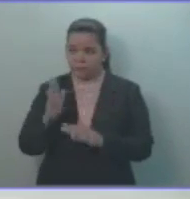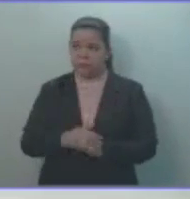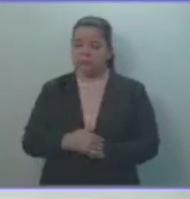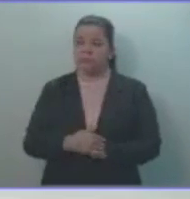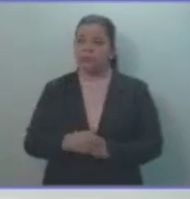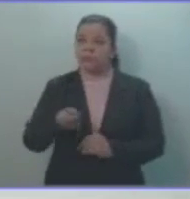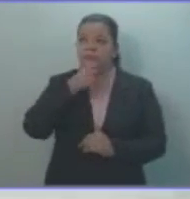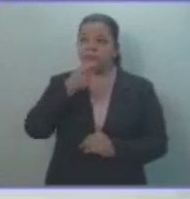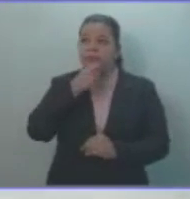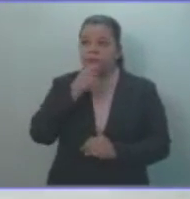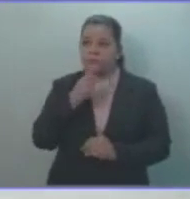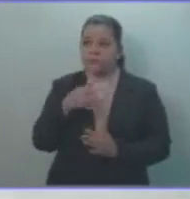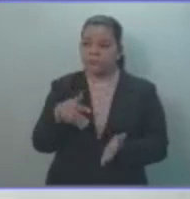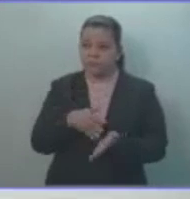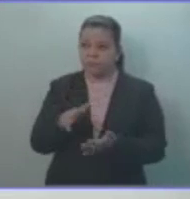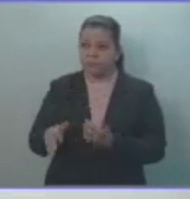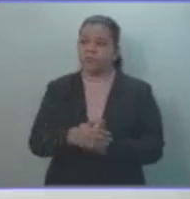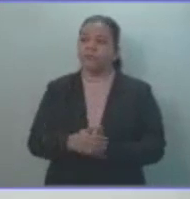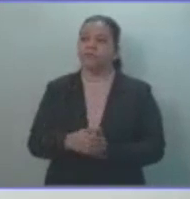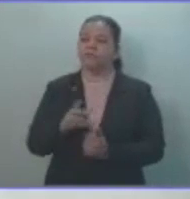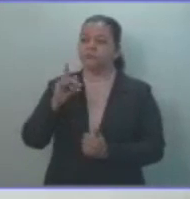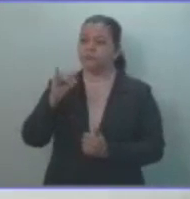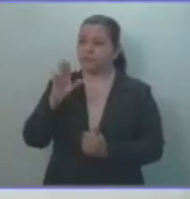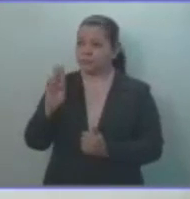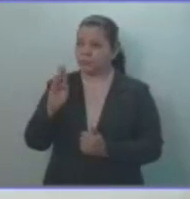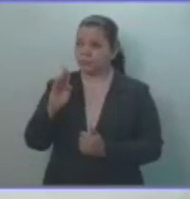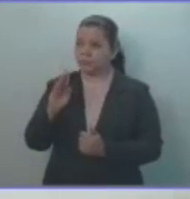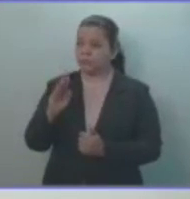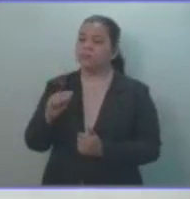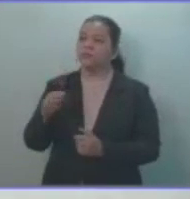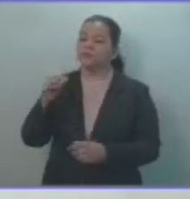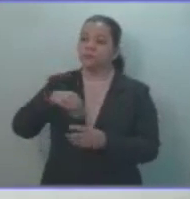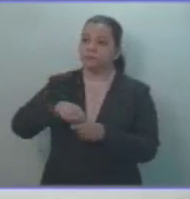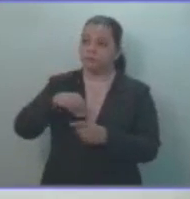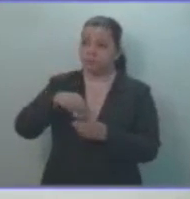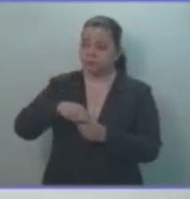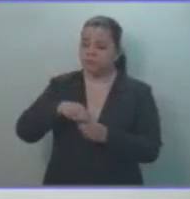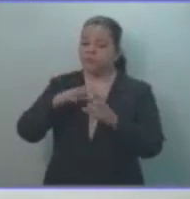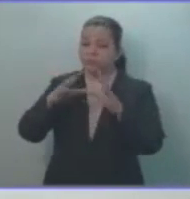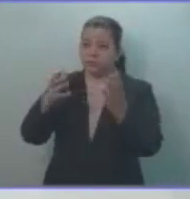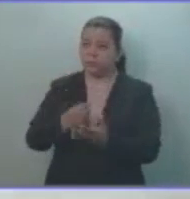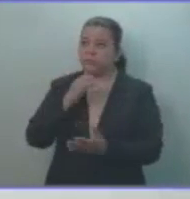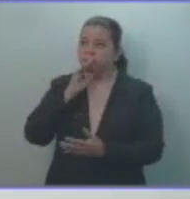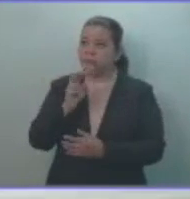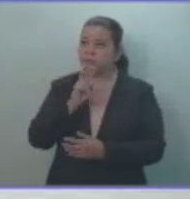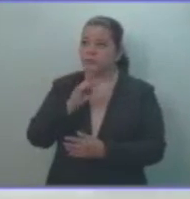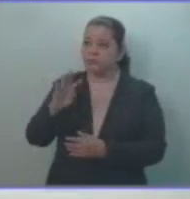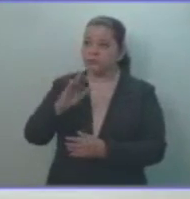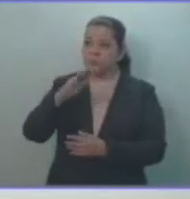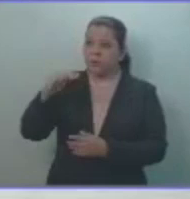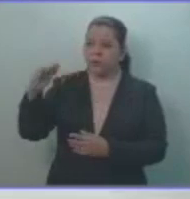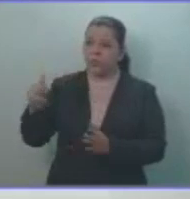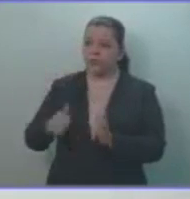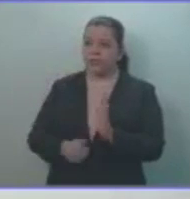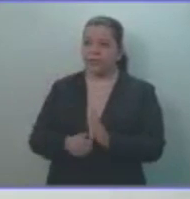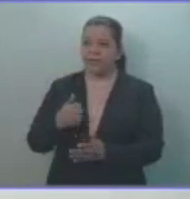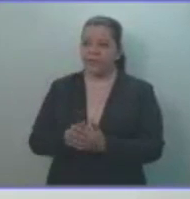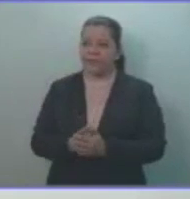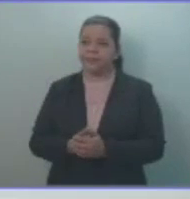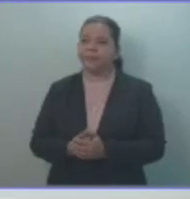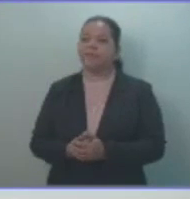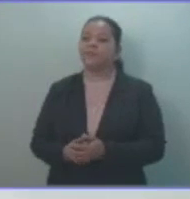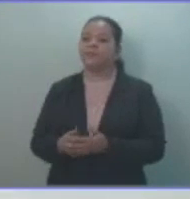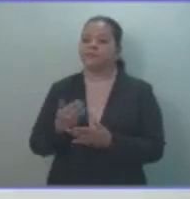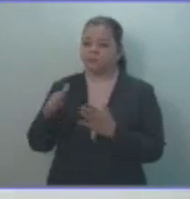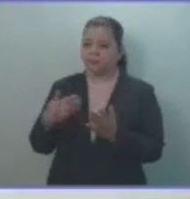gasto público del BID del Banco Mundial destaca que de los 24 países que conforman el continente